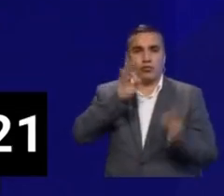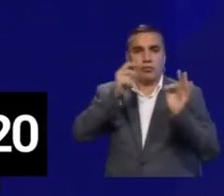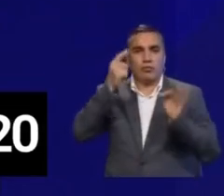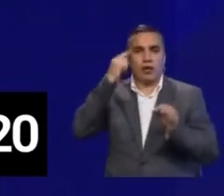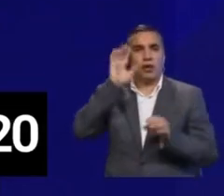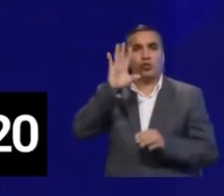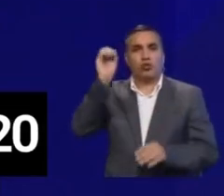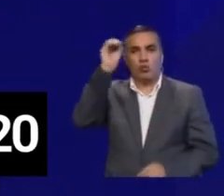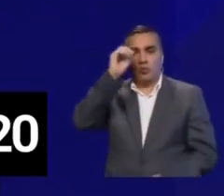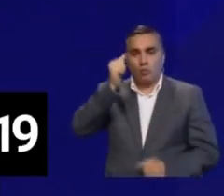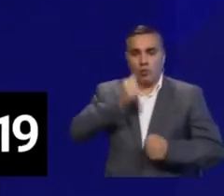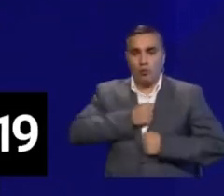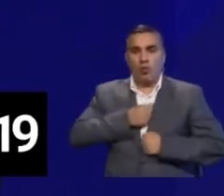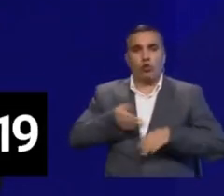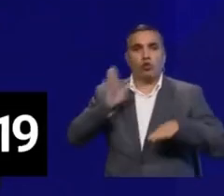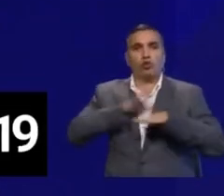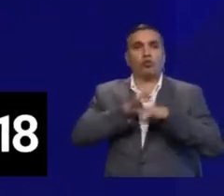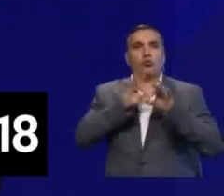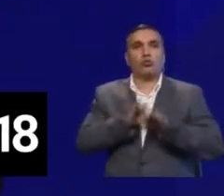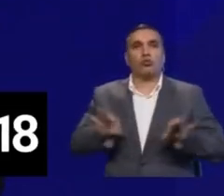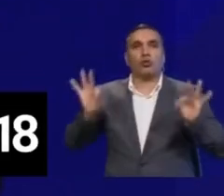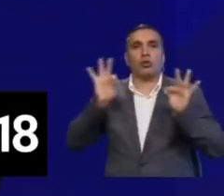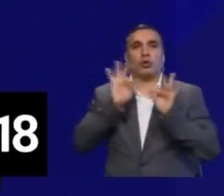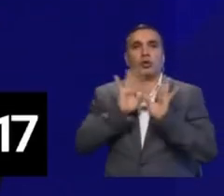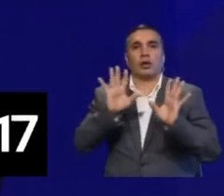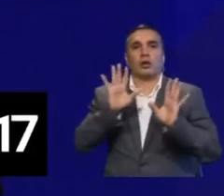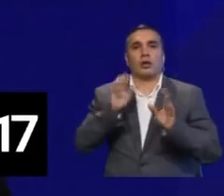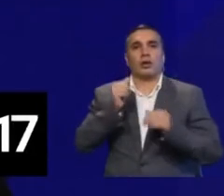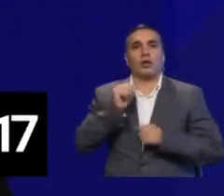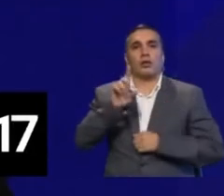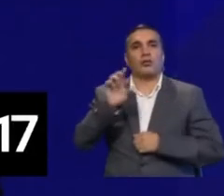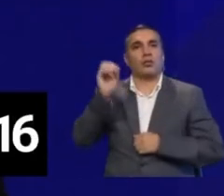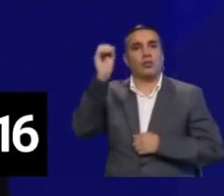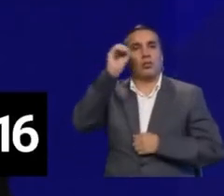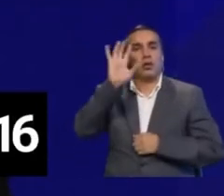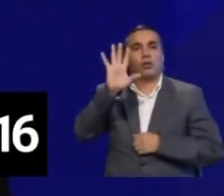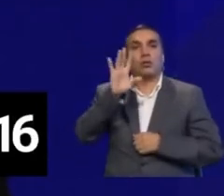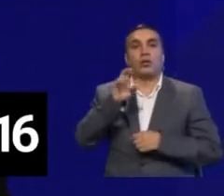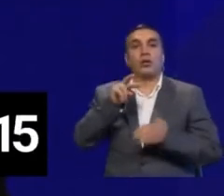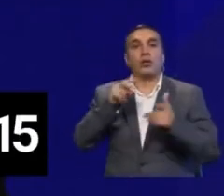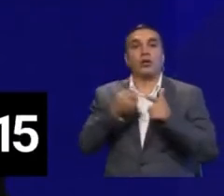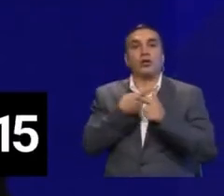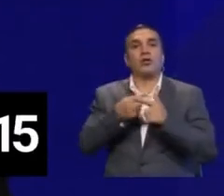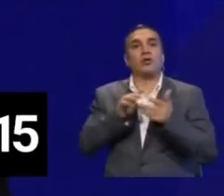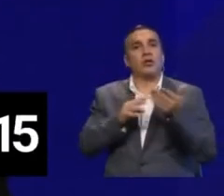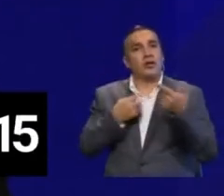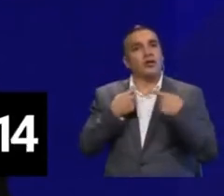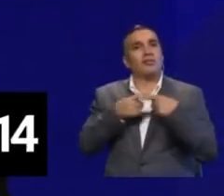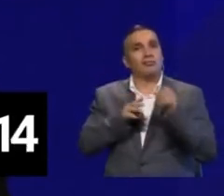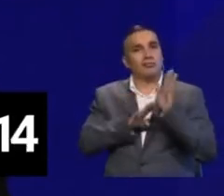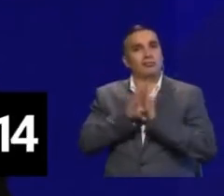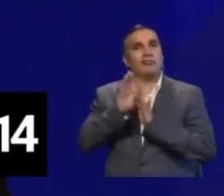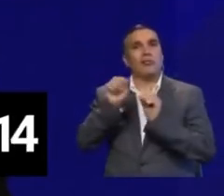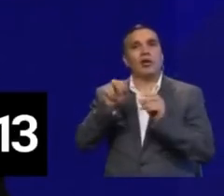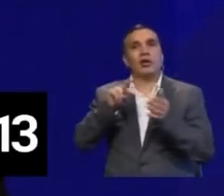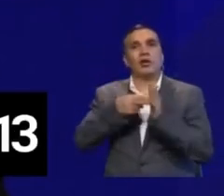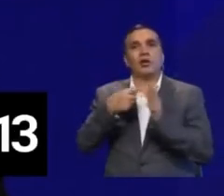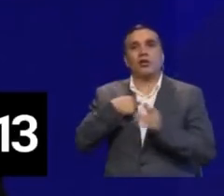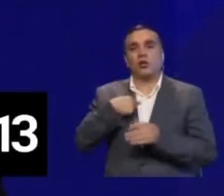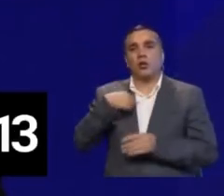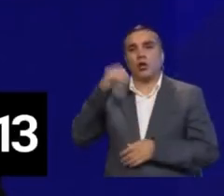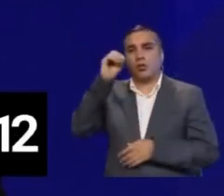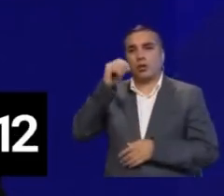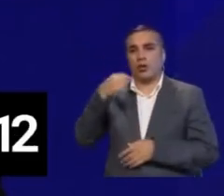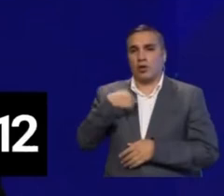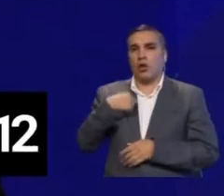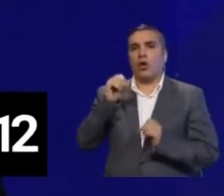crítico, analítico, sobre todo creativo, de tal manera que tengamos una generación diferente, que pueda diferenciar quién lo